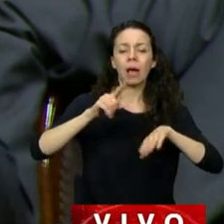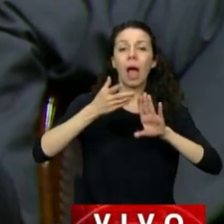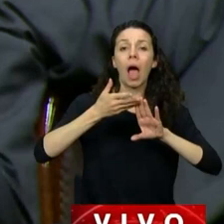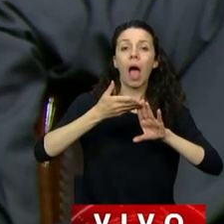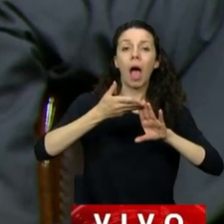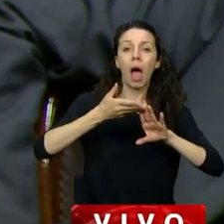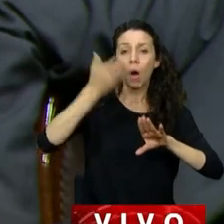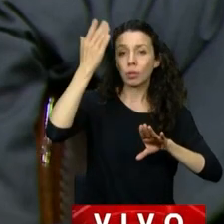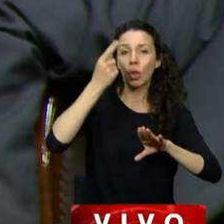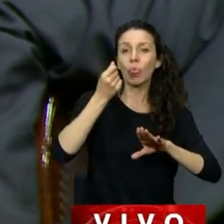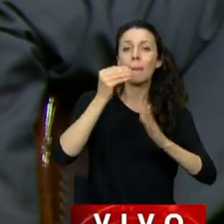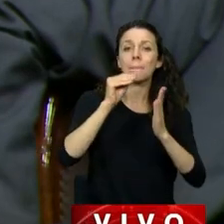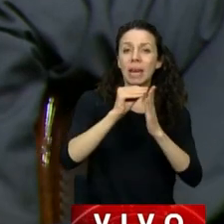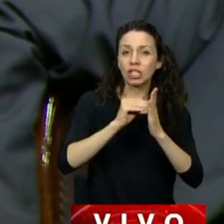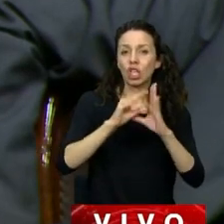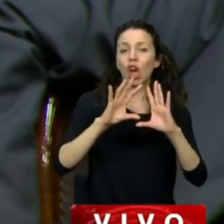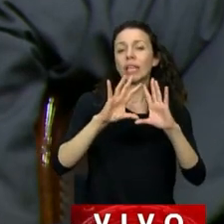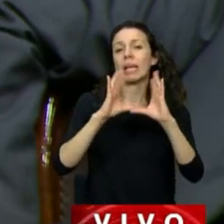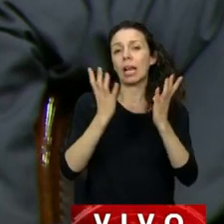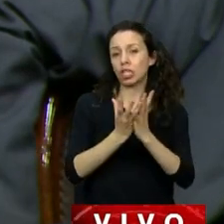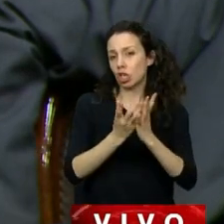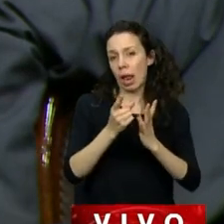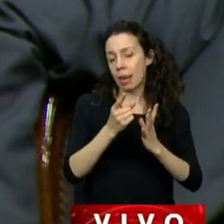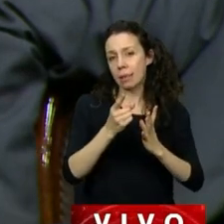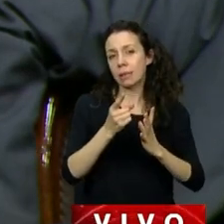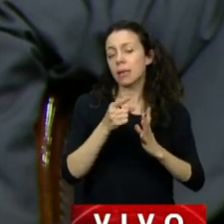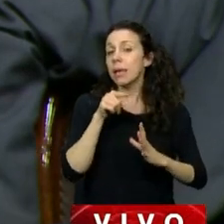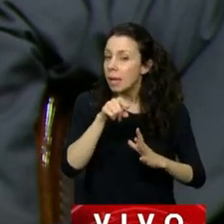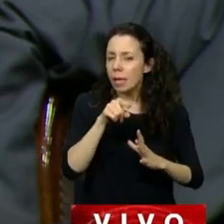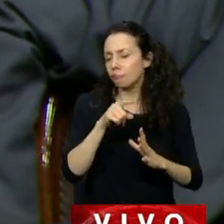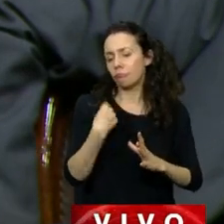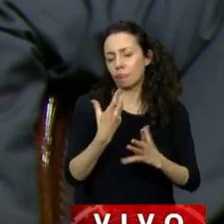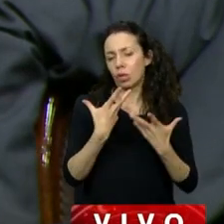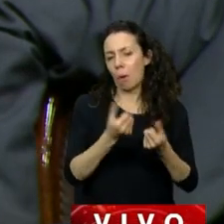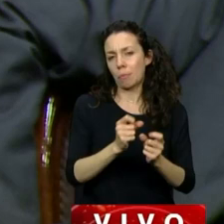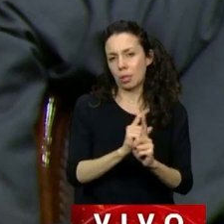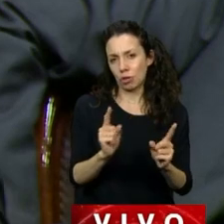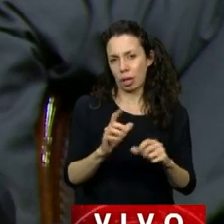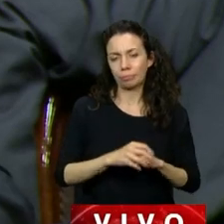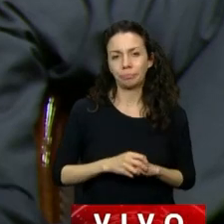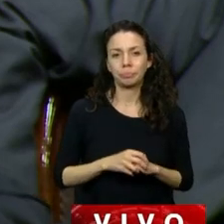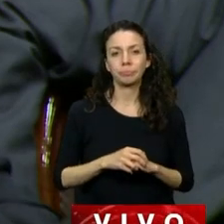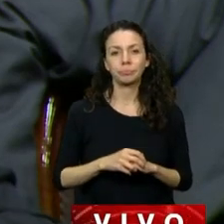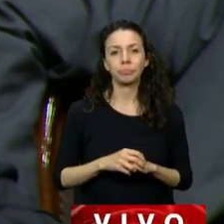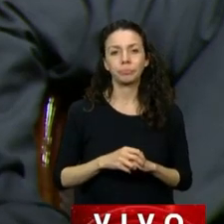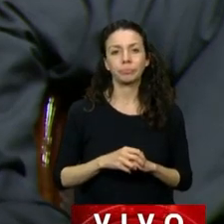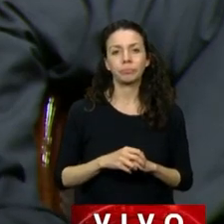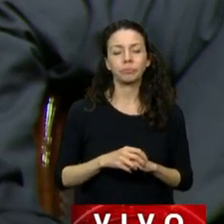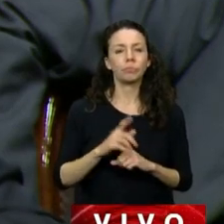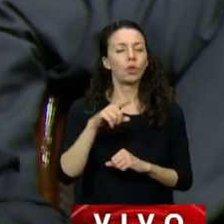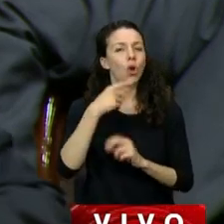precios internacionales que tampoco es tan previsible. O sea, eso nosotros no vamos a acompañar. El otro tema es referido a